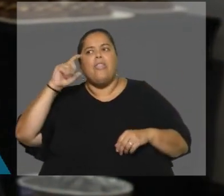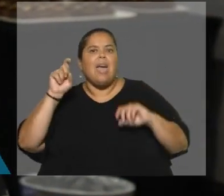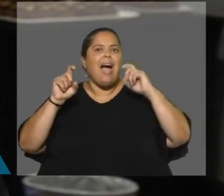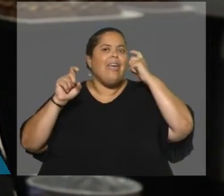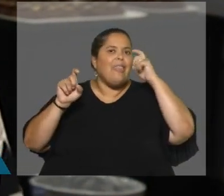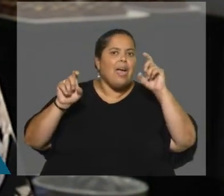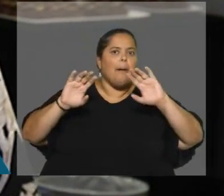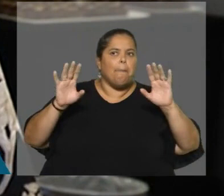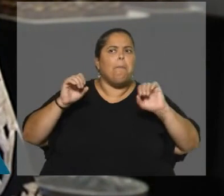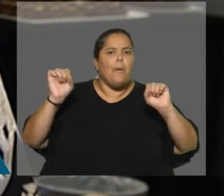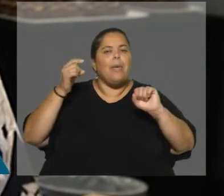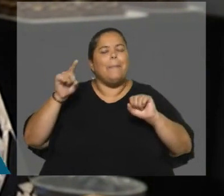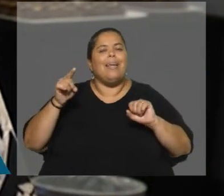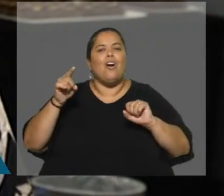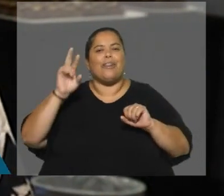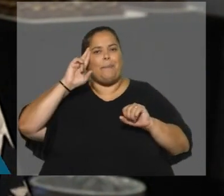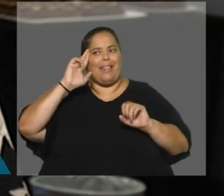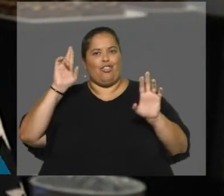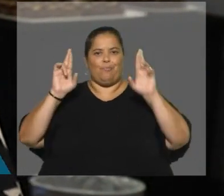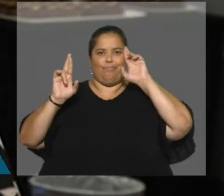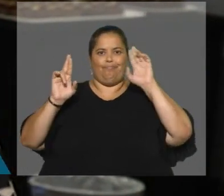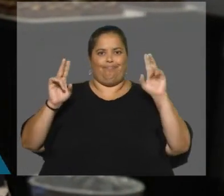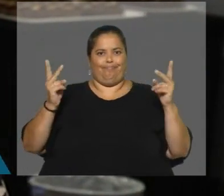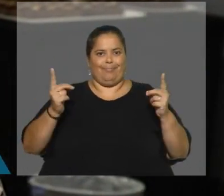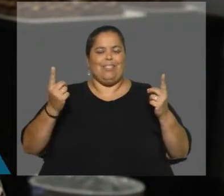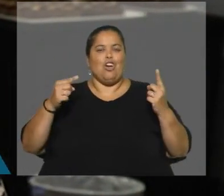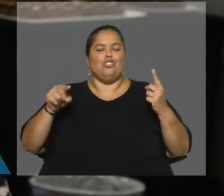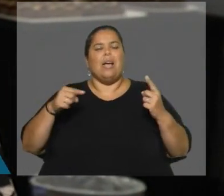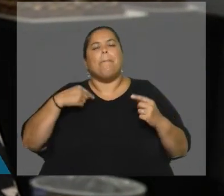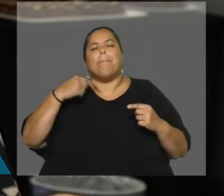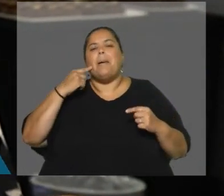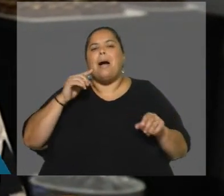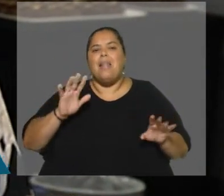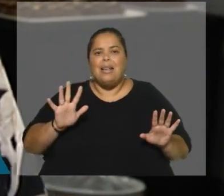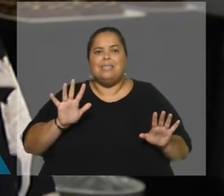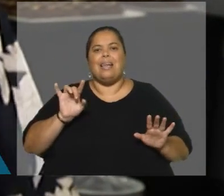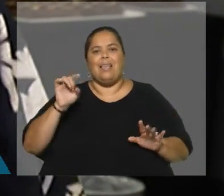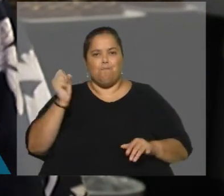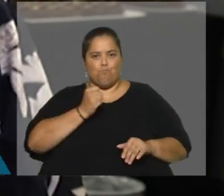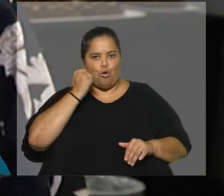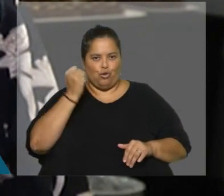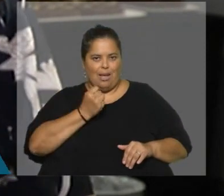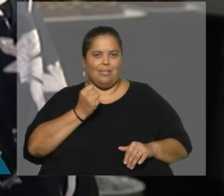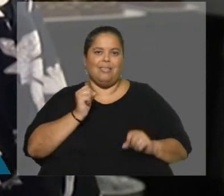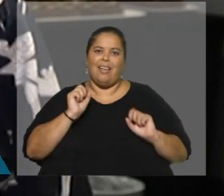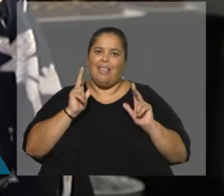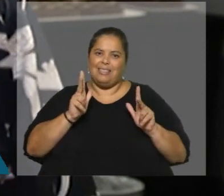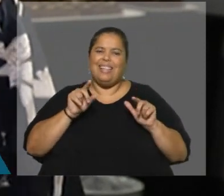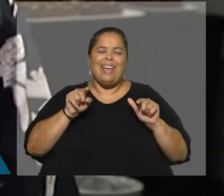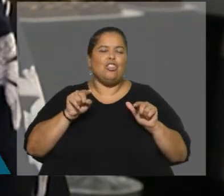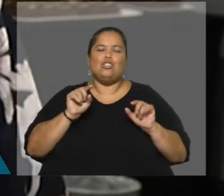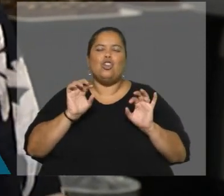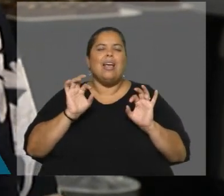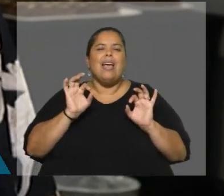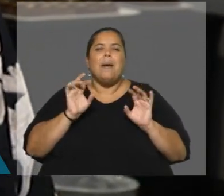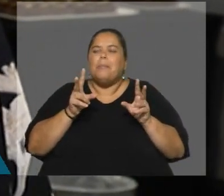tiene que tener. Por eso me parece que también es importante destacar que son episodios